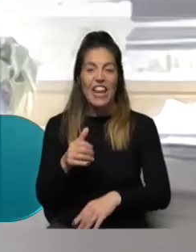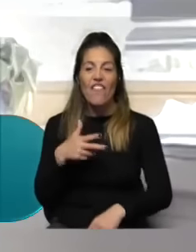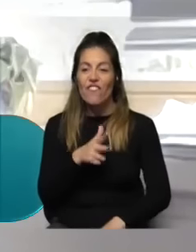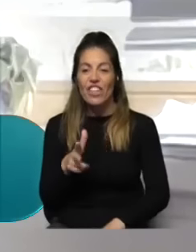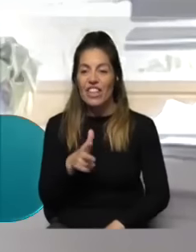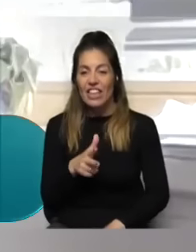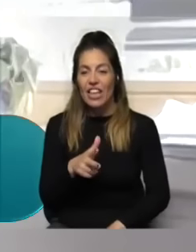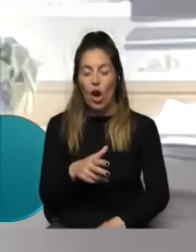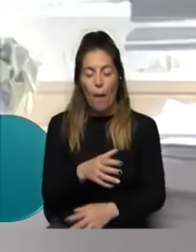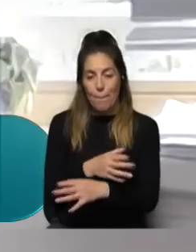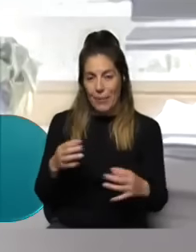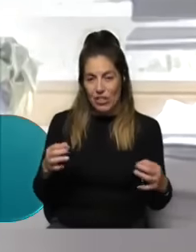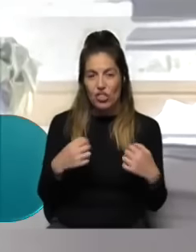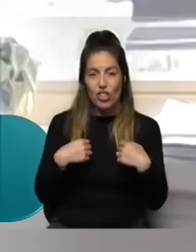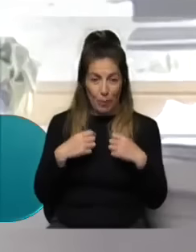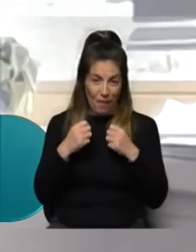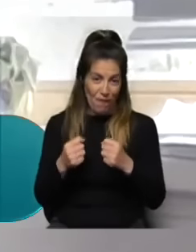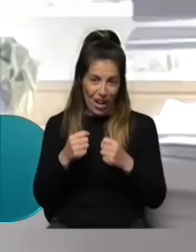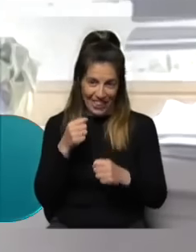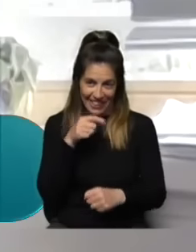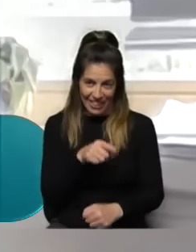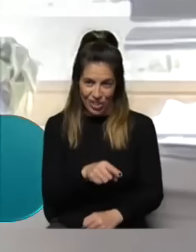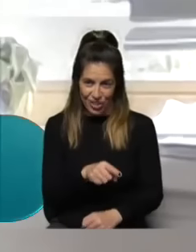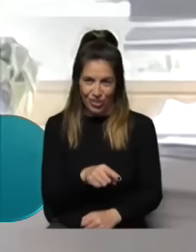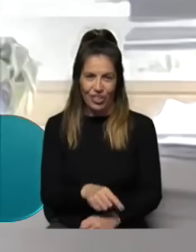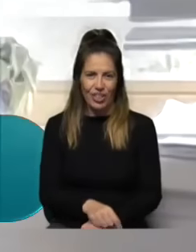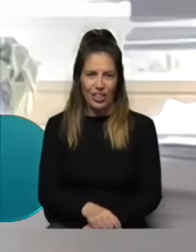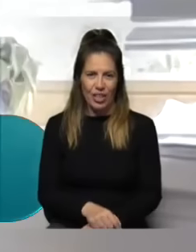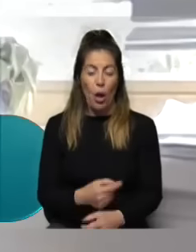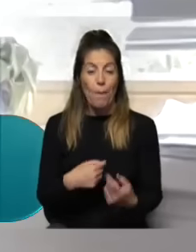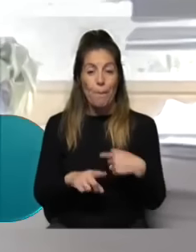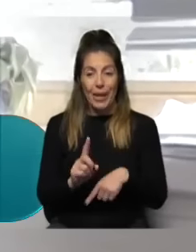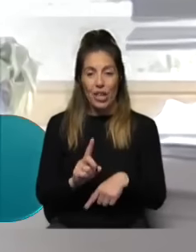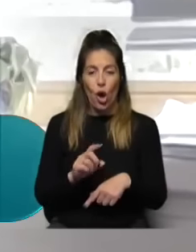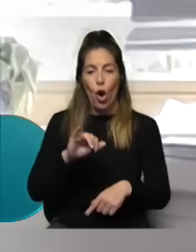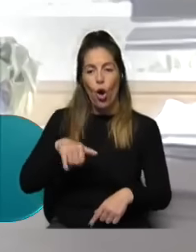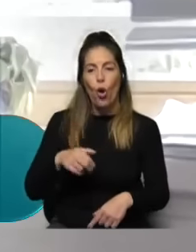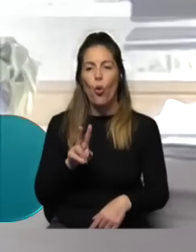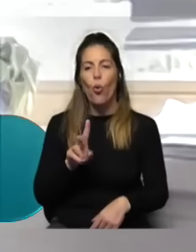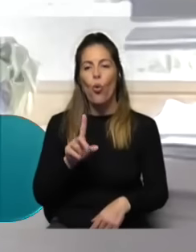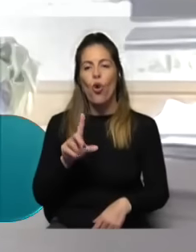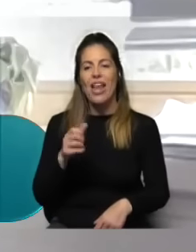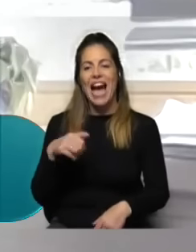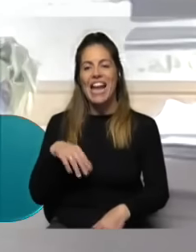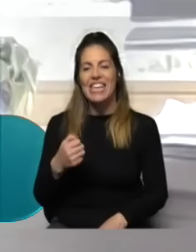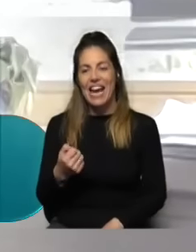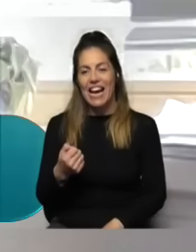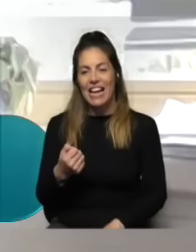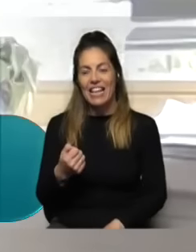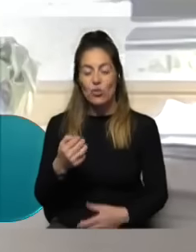y impresionante. También soy fan de ellos. Pero bueno, no, Julana trabaja